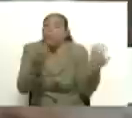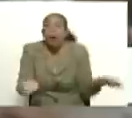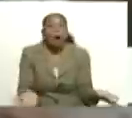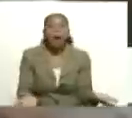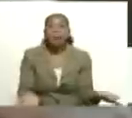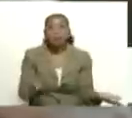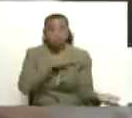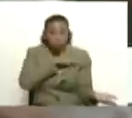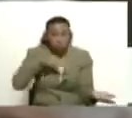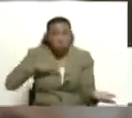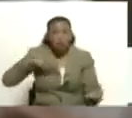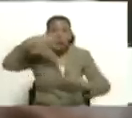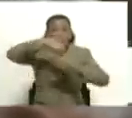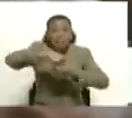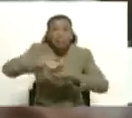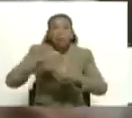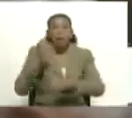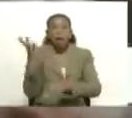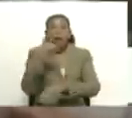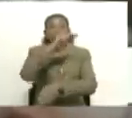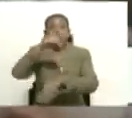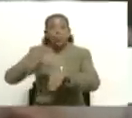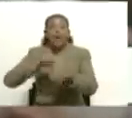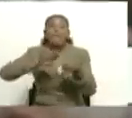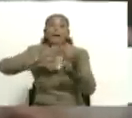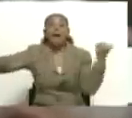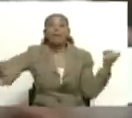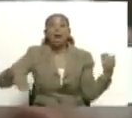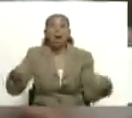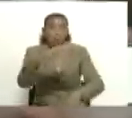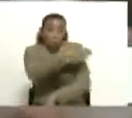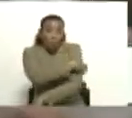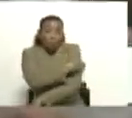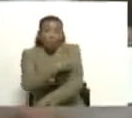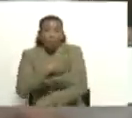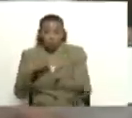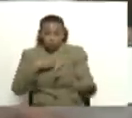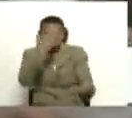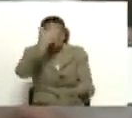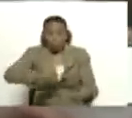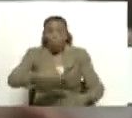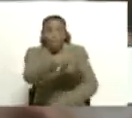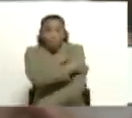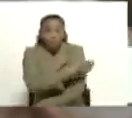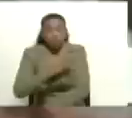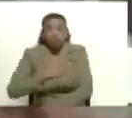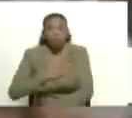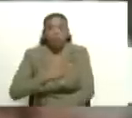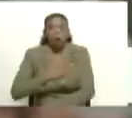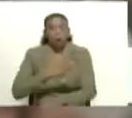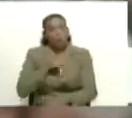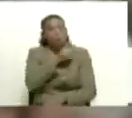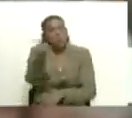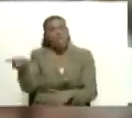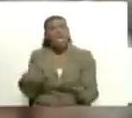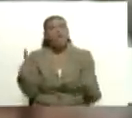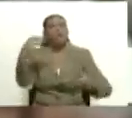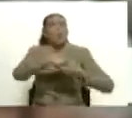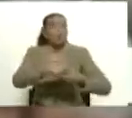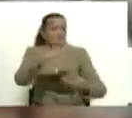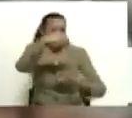Y nosotros ahí marcamos la diferencia. Quizás dirán algunos, bueno, pero es que ustedes estuvieron